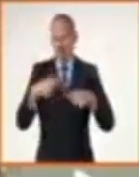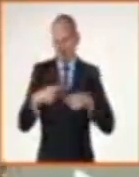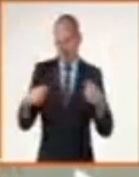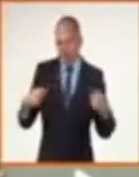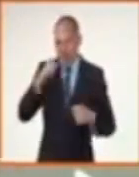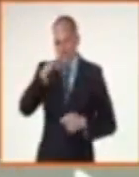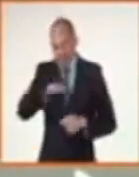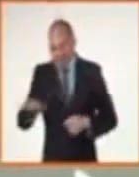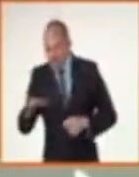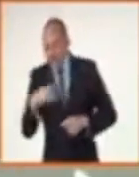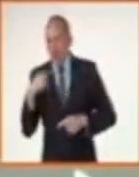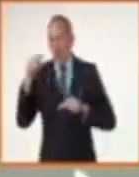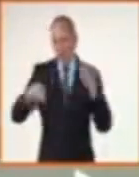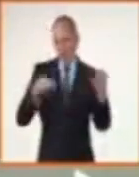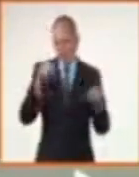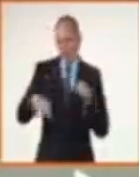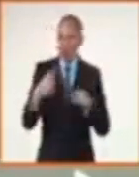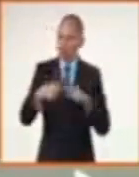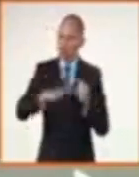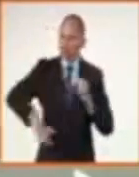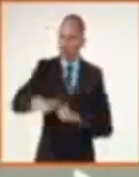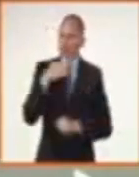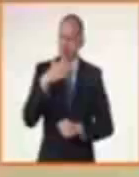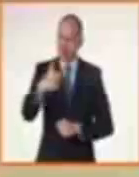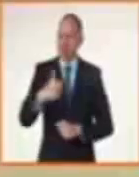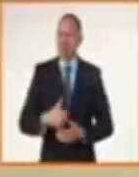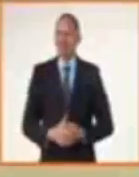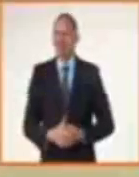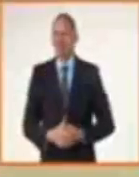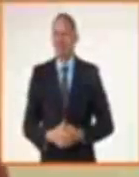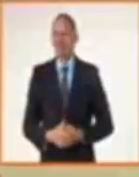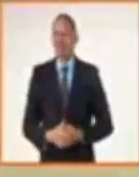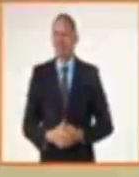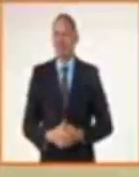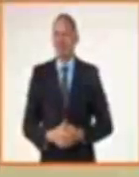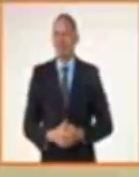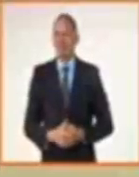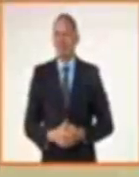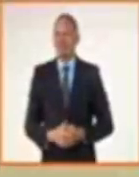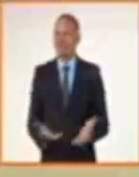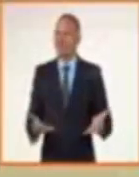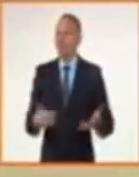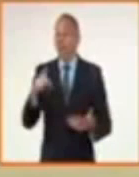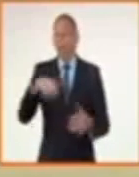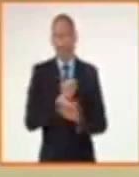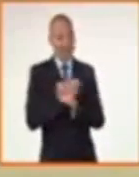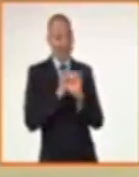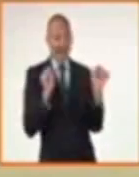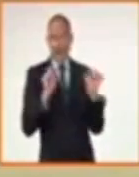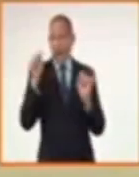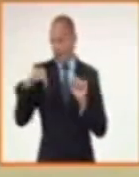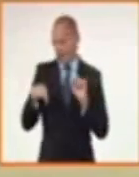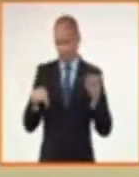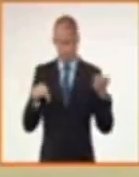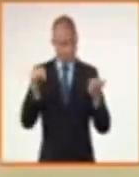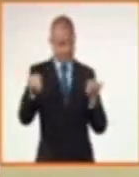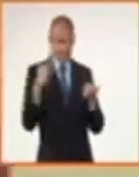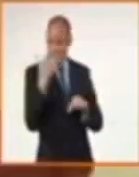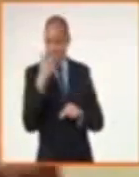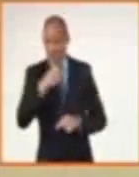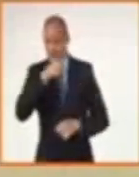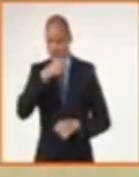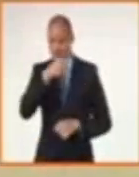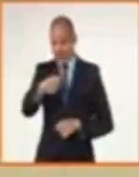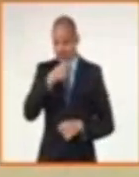que han hecho posible este resultado. En esta mañana, en esta sala de prensa, nos acompaña un grupo de periodistas de